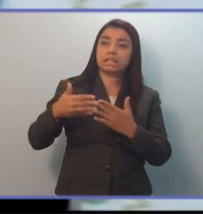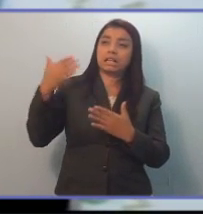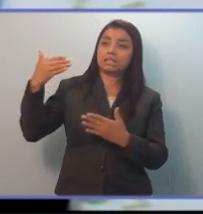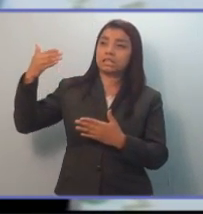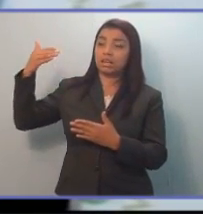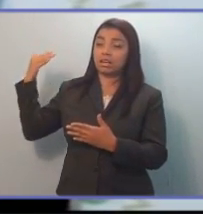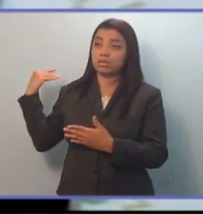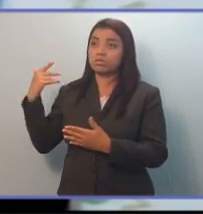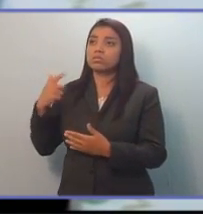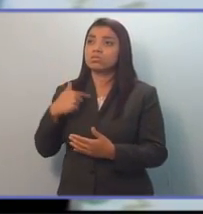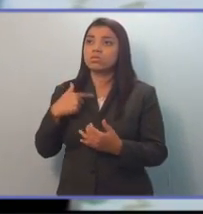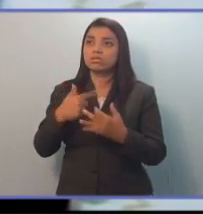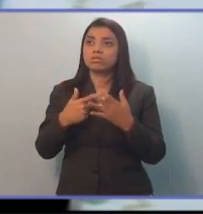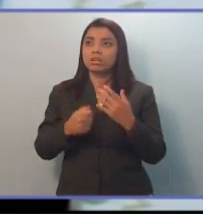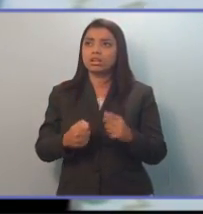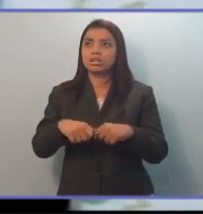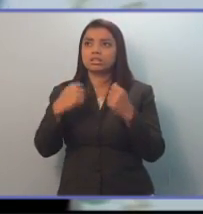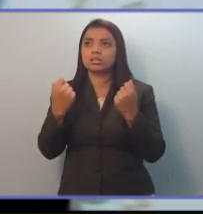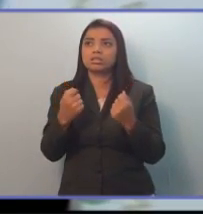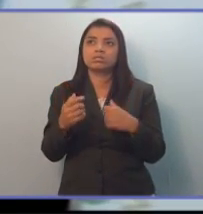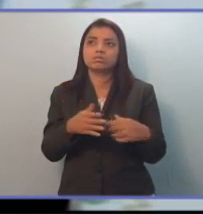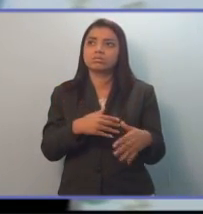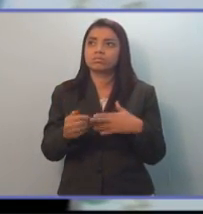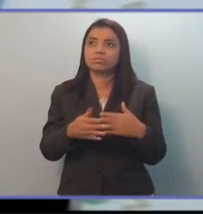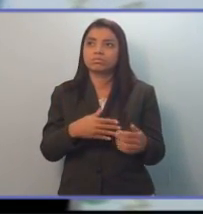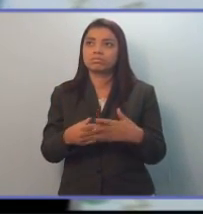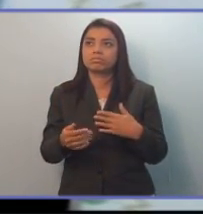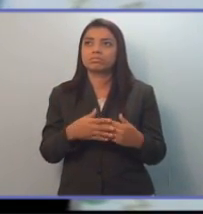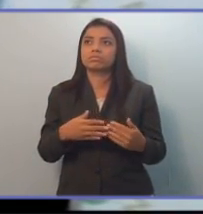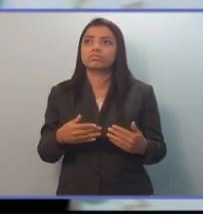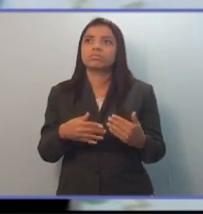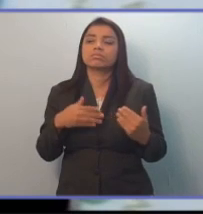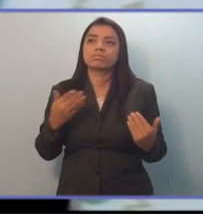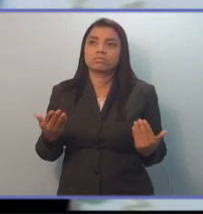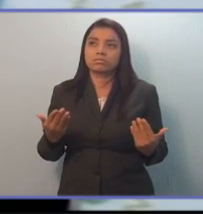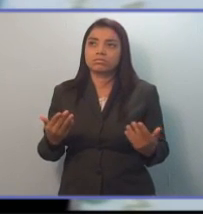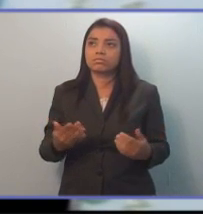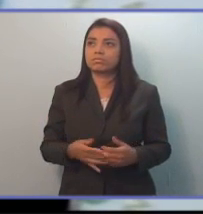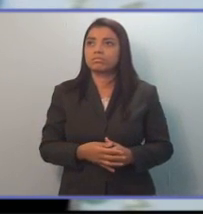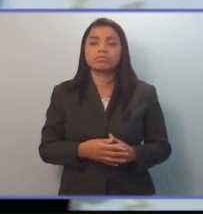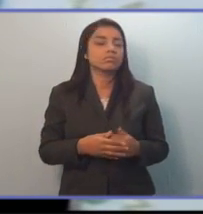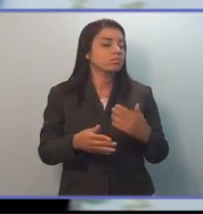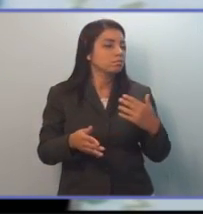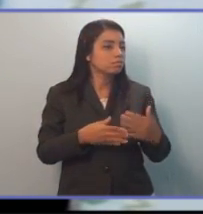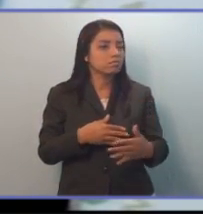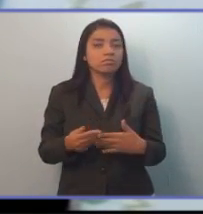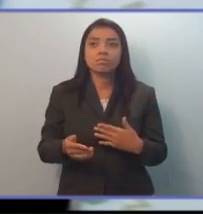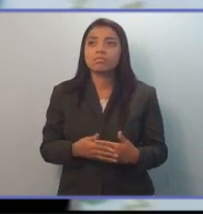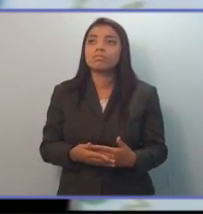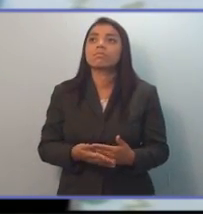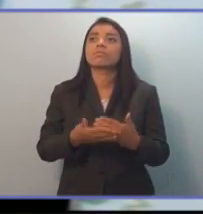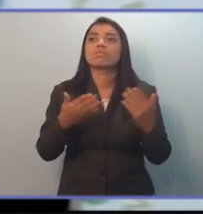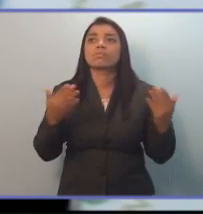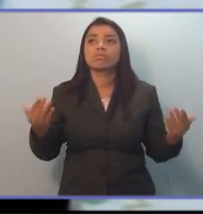corrupción, y sin importar las consecuencias, o sea, sin importar que hayan denuncias, no importa eso, porque al